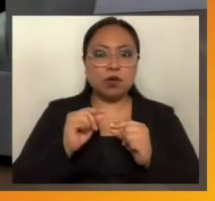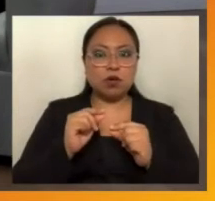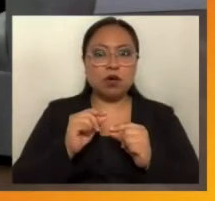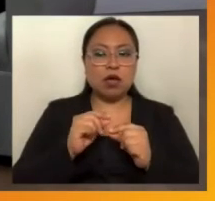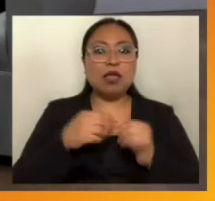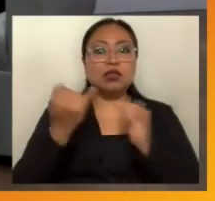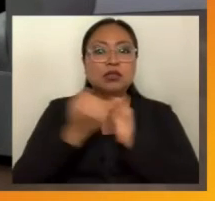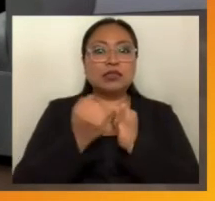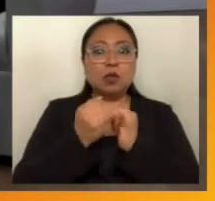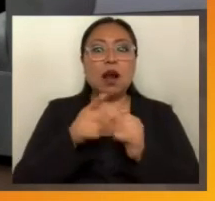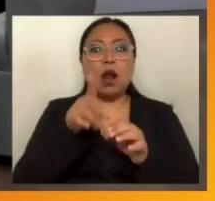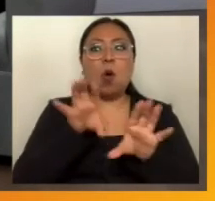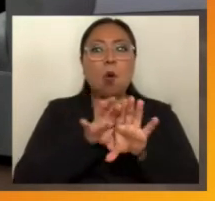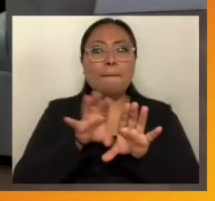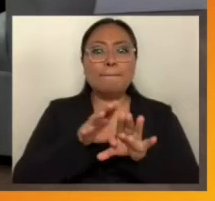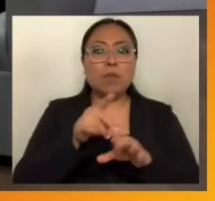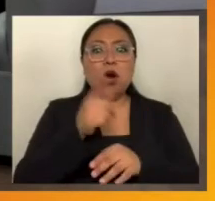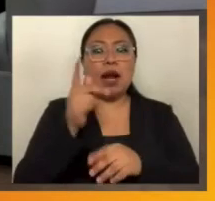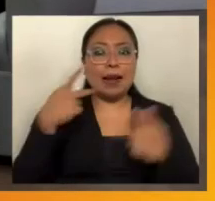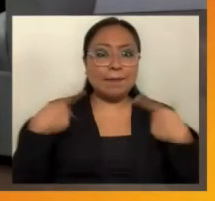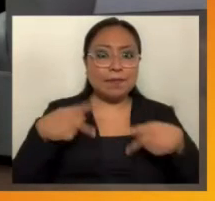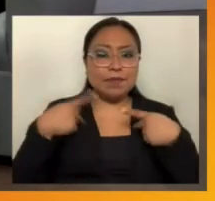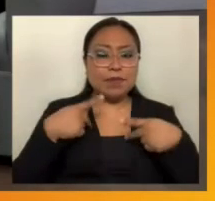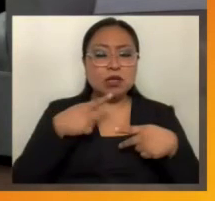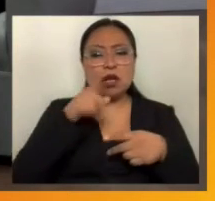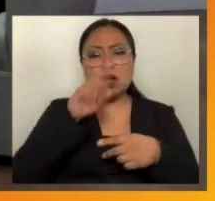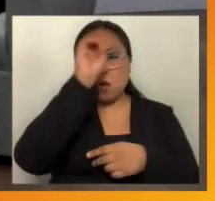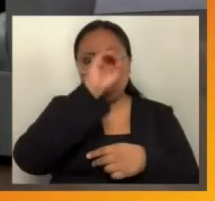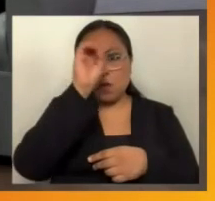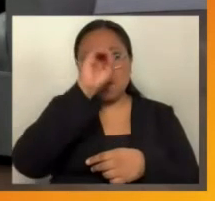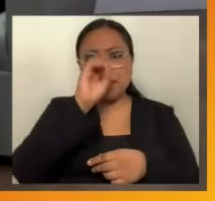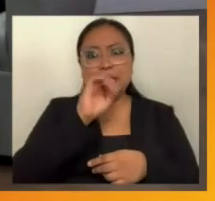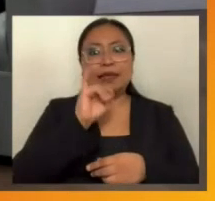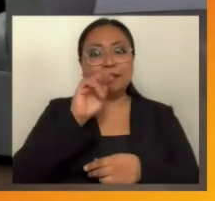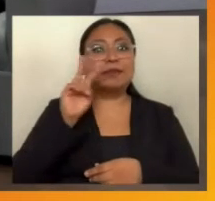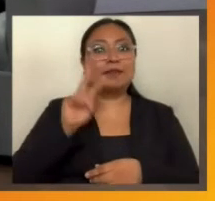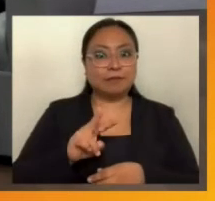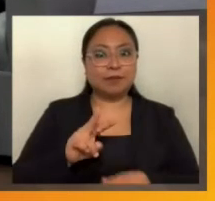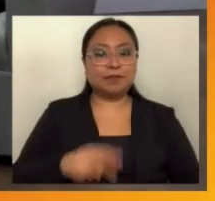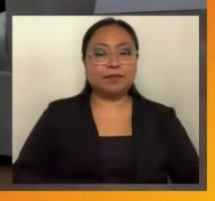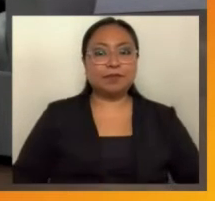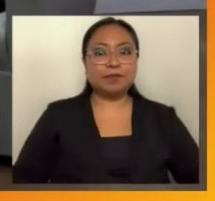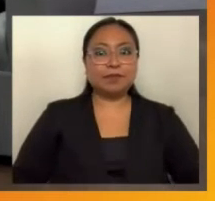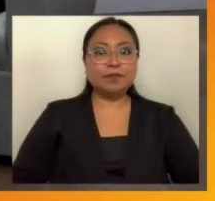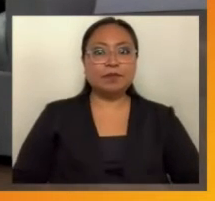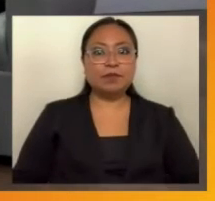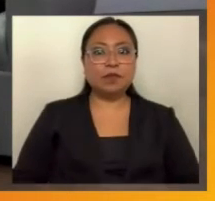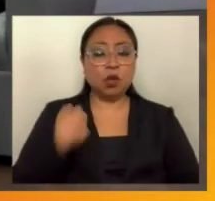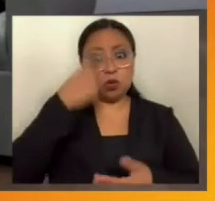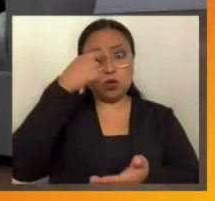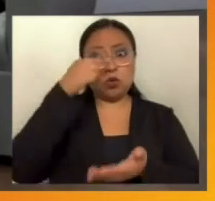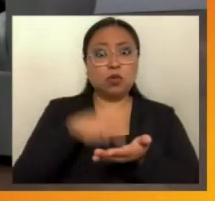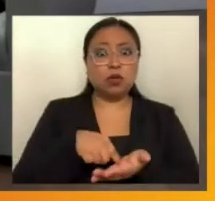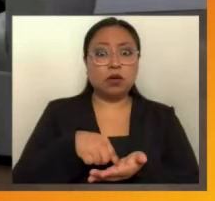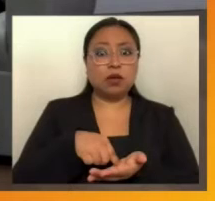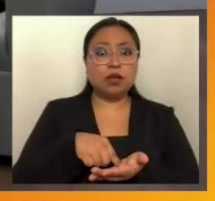detección oportuna, pues no nos vendría nada mal. ¿Qué opinas? Claro, es correcto. Yo creo